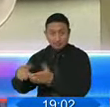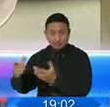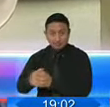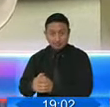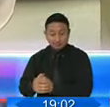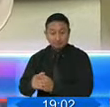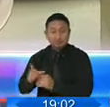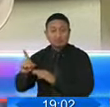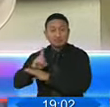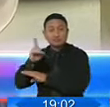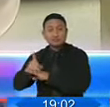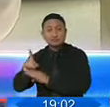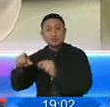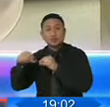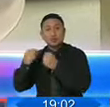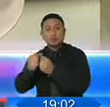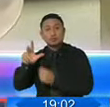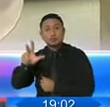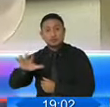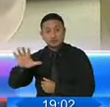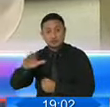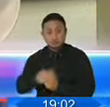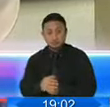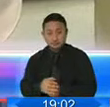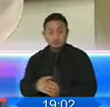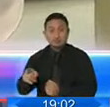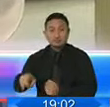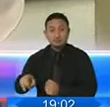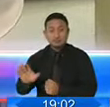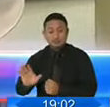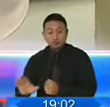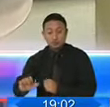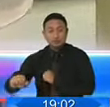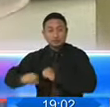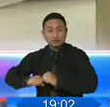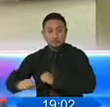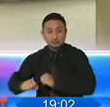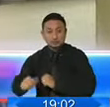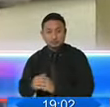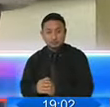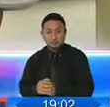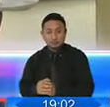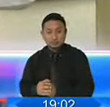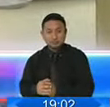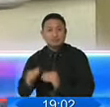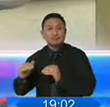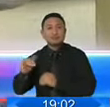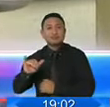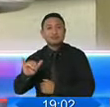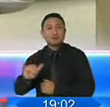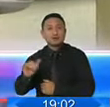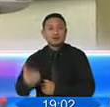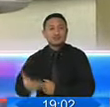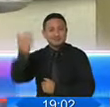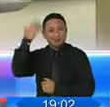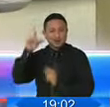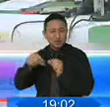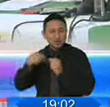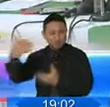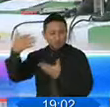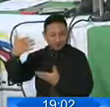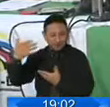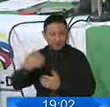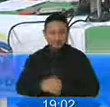del Movimiento País que ha actuado a igual que los partidos políticos